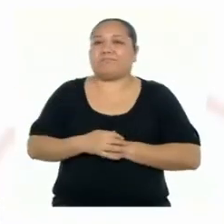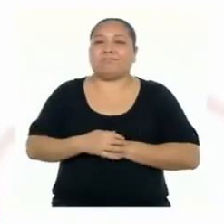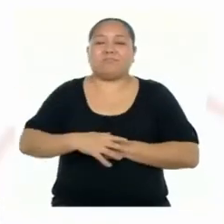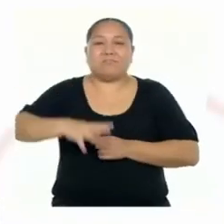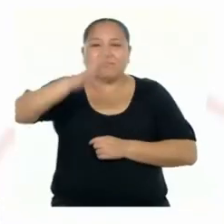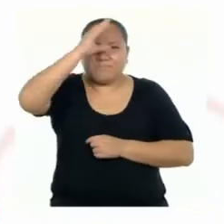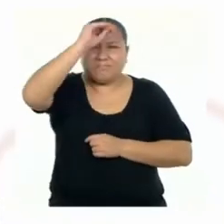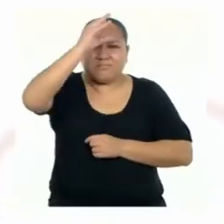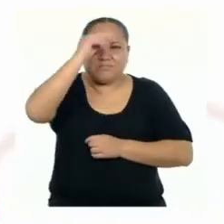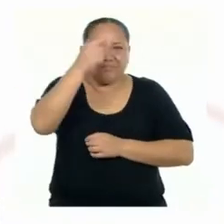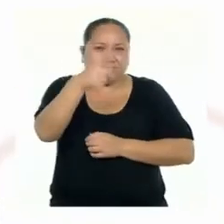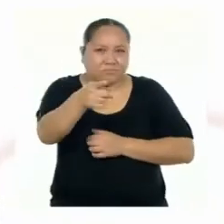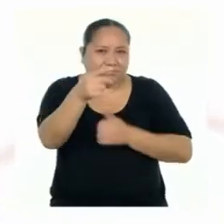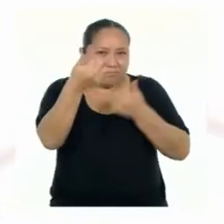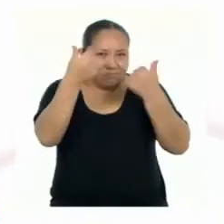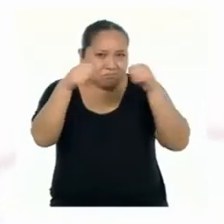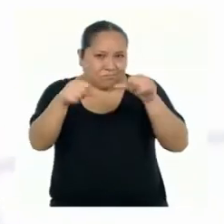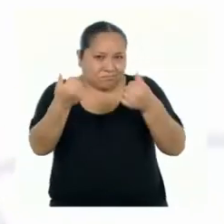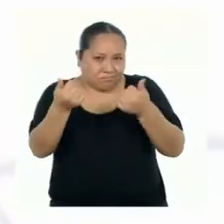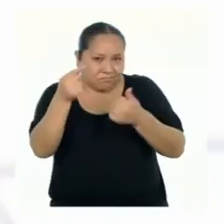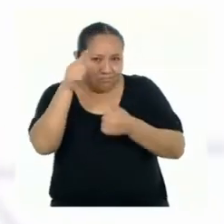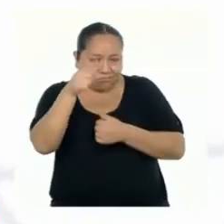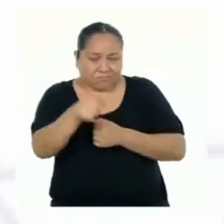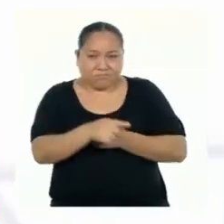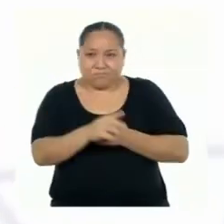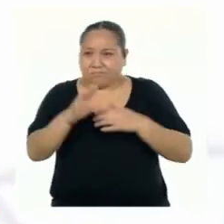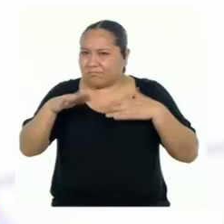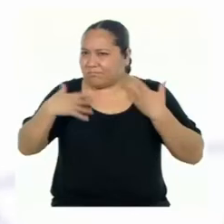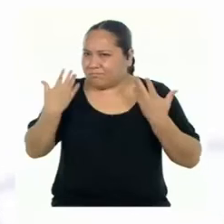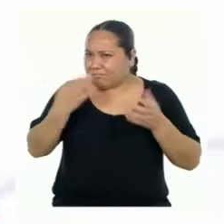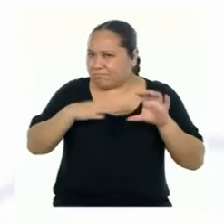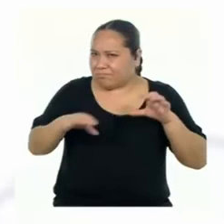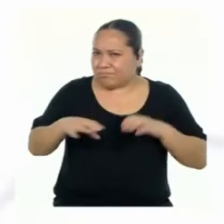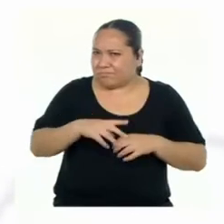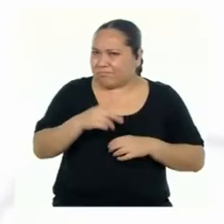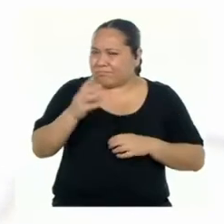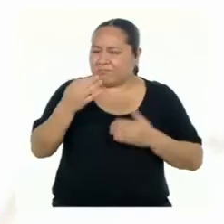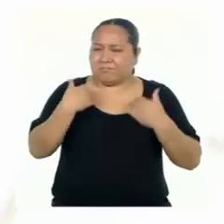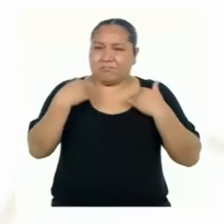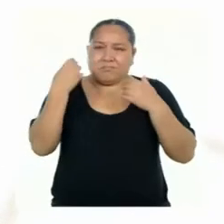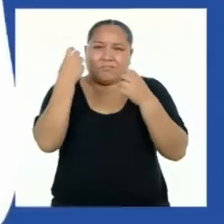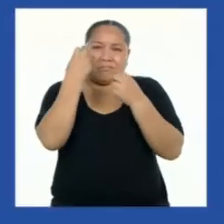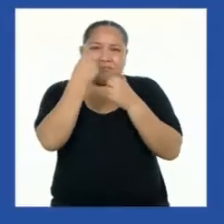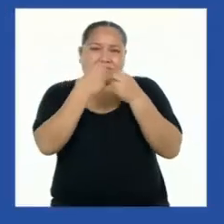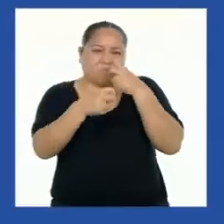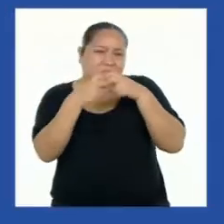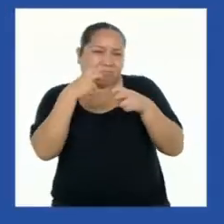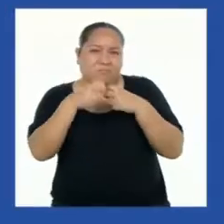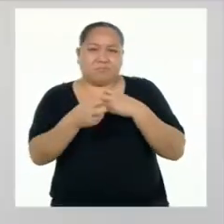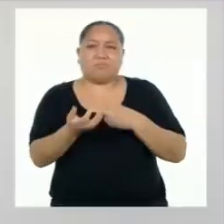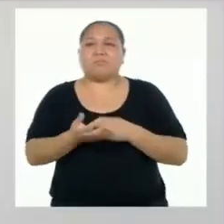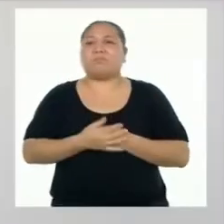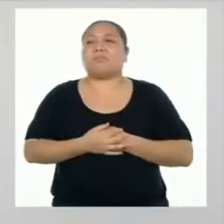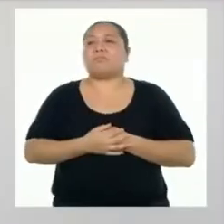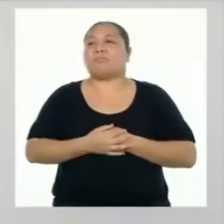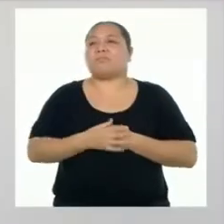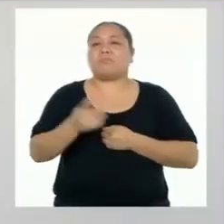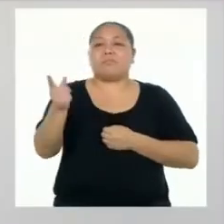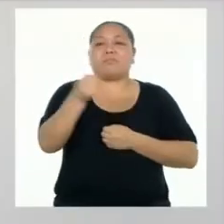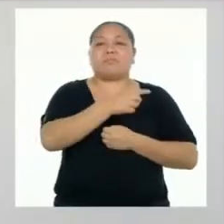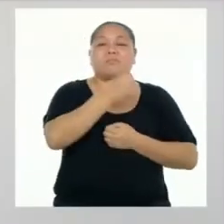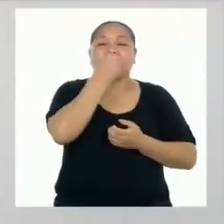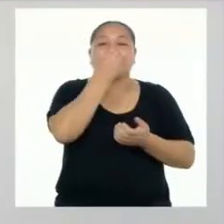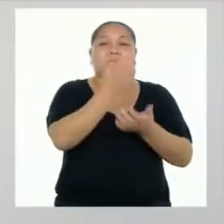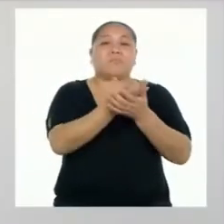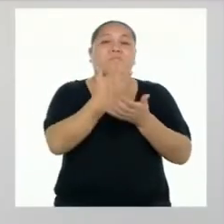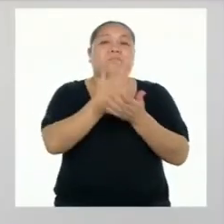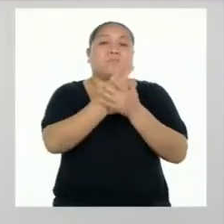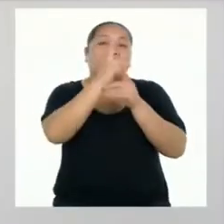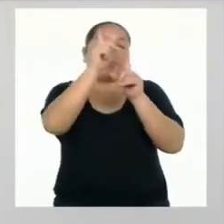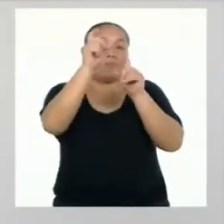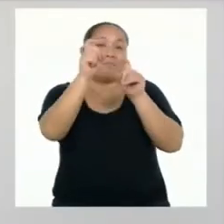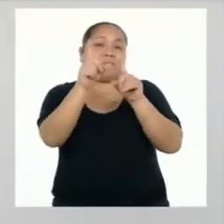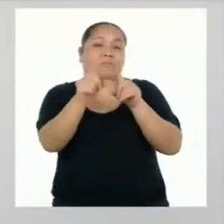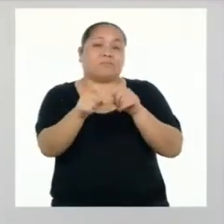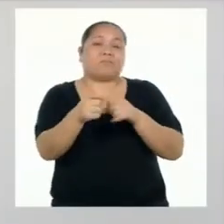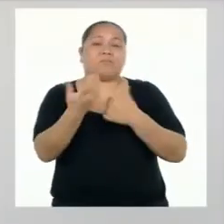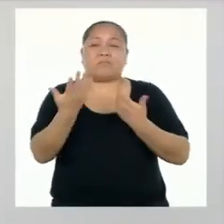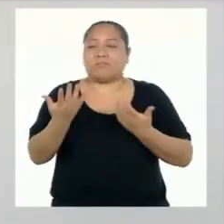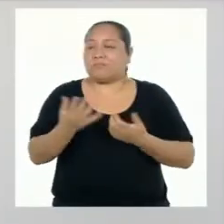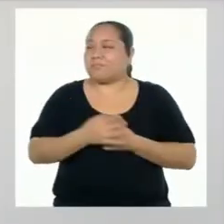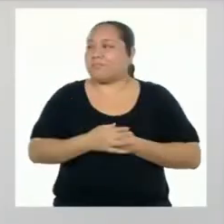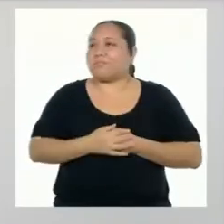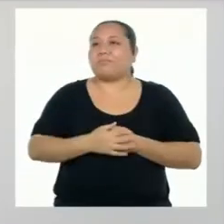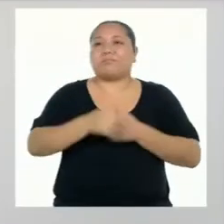chicos, ¿cómo les fue con eso? ¿Pudieron hacerlo o tuvieron algún problema? Esas son muy buenas preguntas,